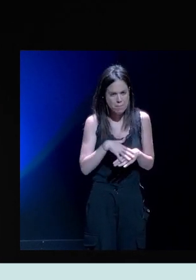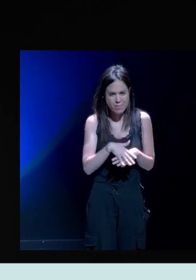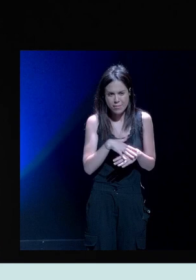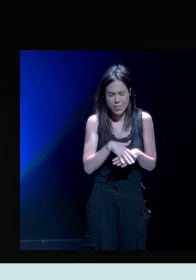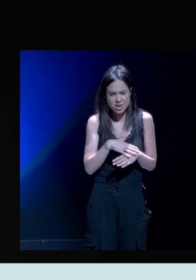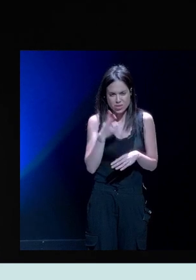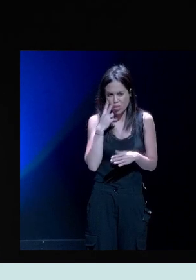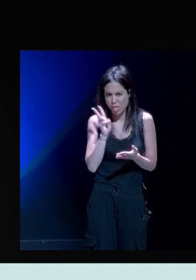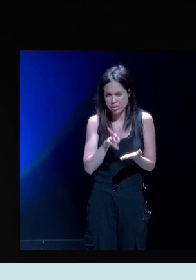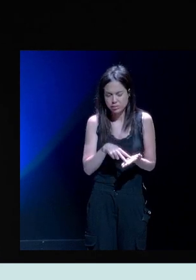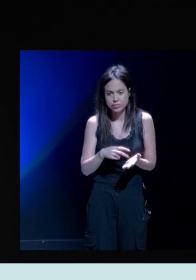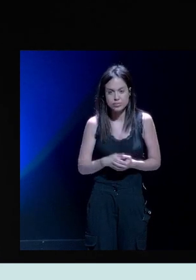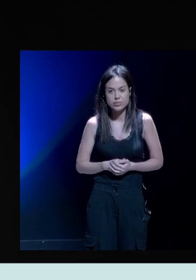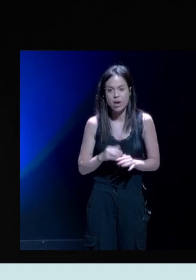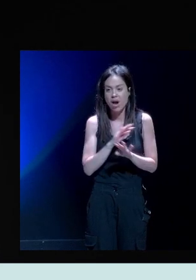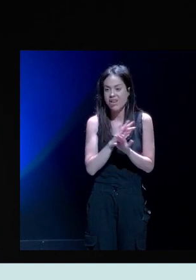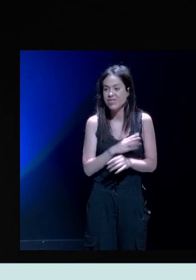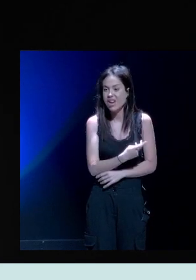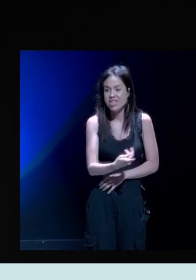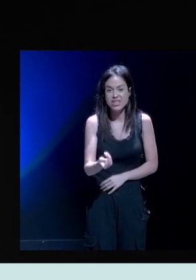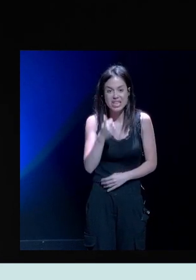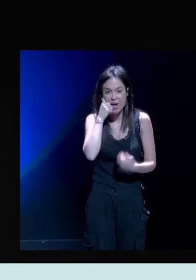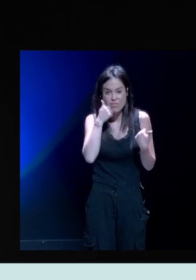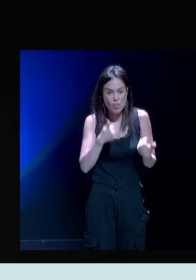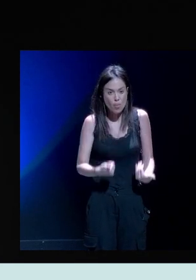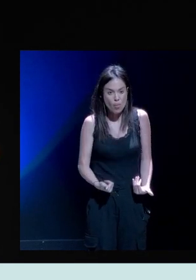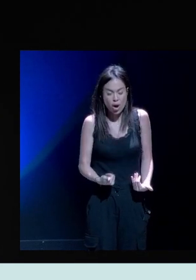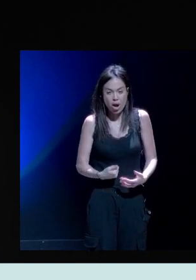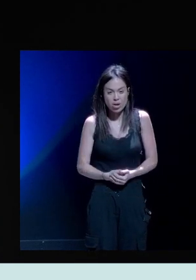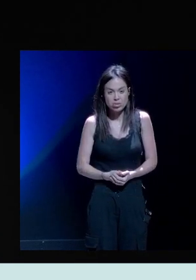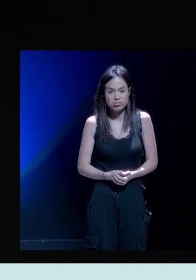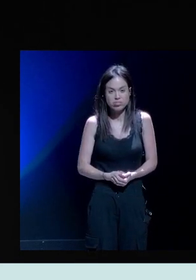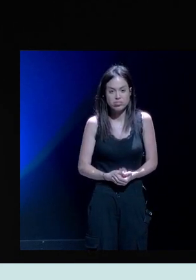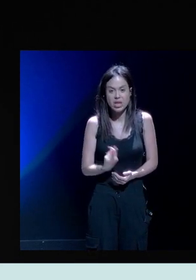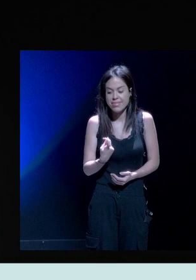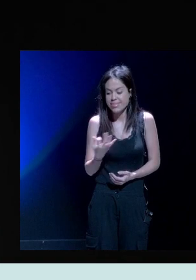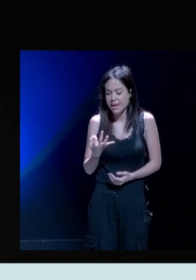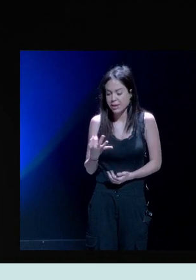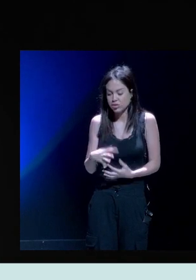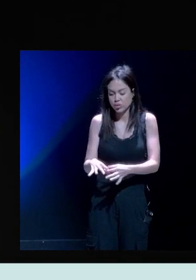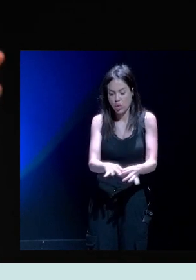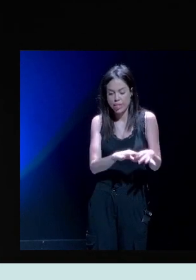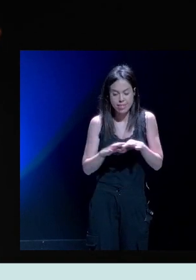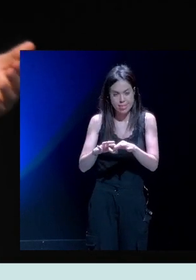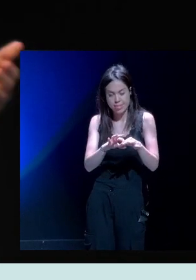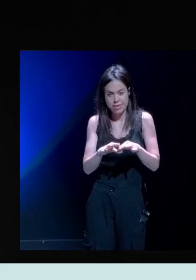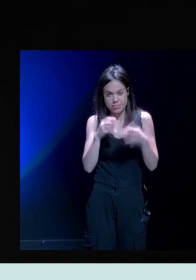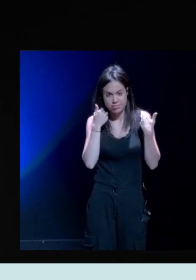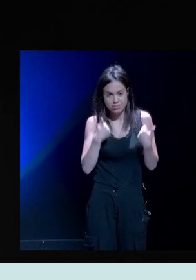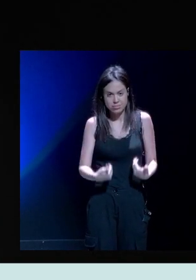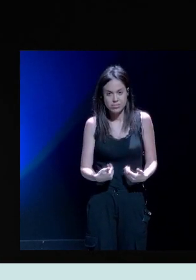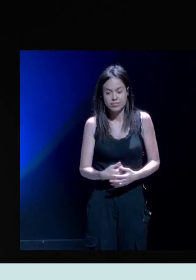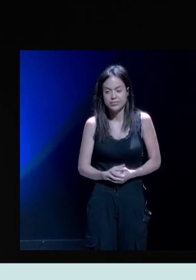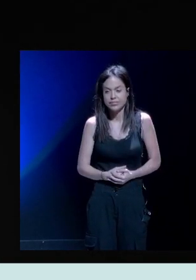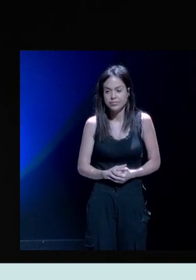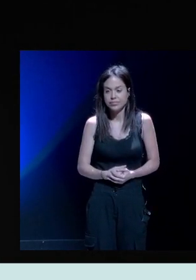las necesidades son necesidades humanas basadas en la solidaridad humana. Y lo